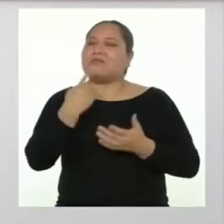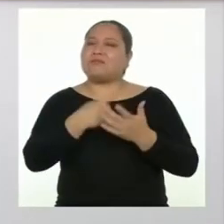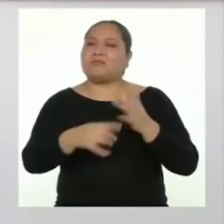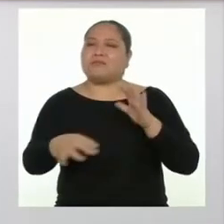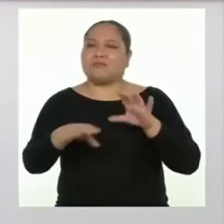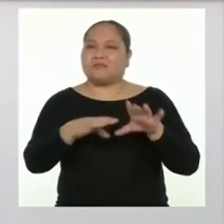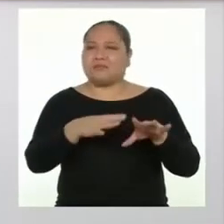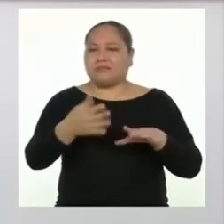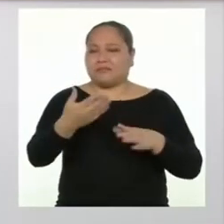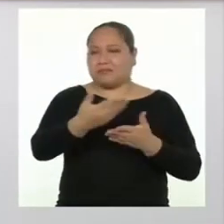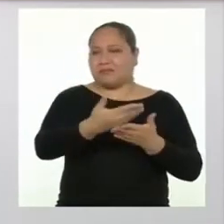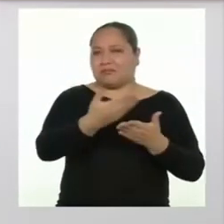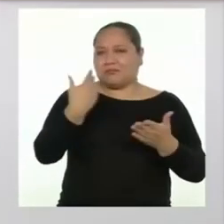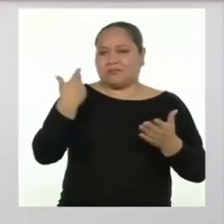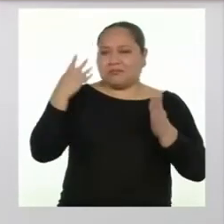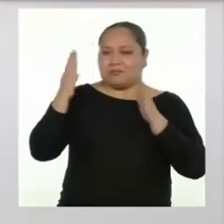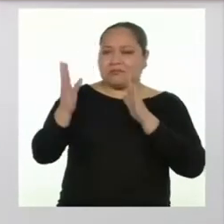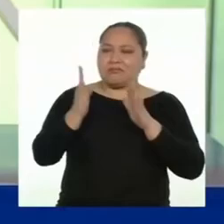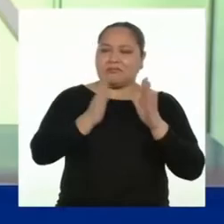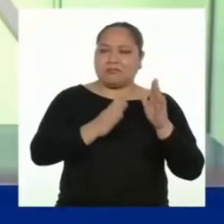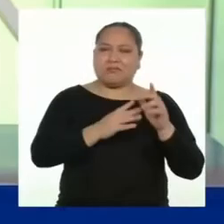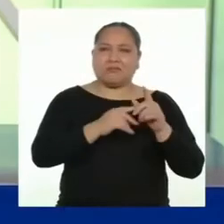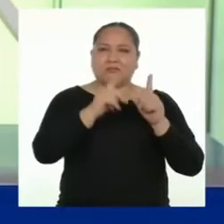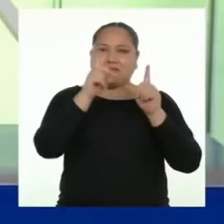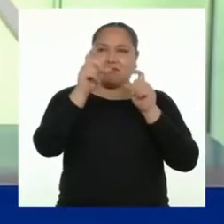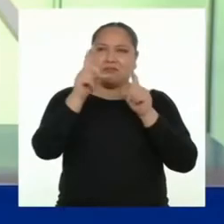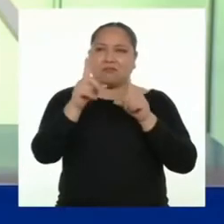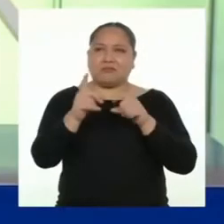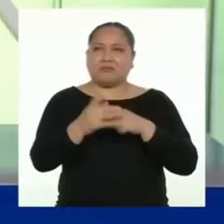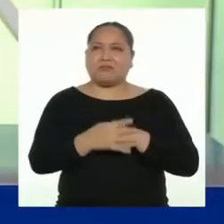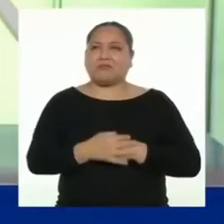hacer antes de elaborar nuestro cuestionario?